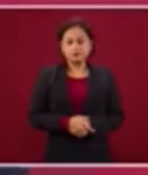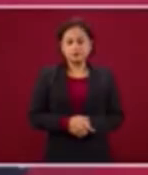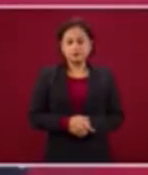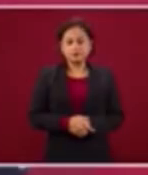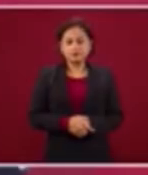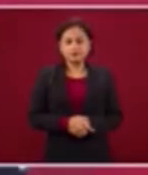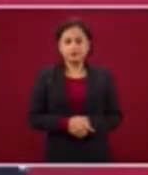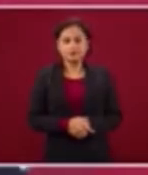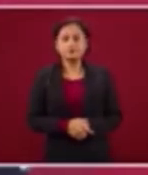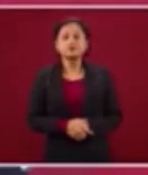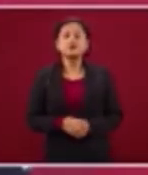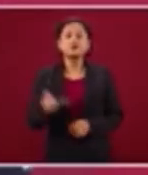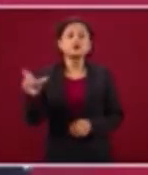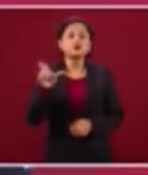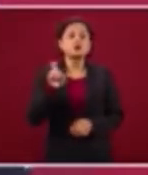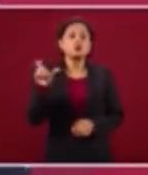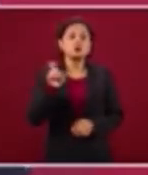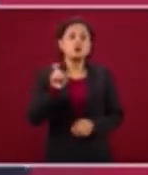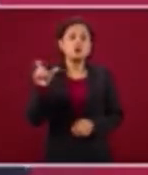monarcas